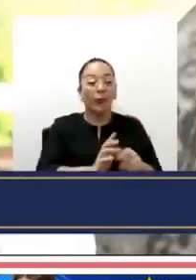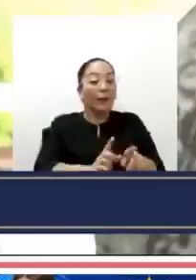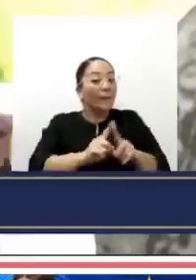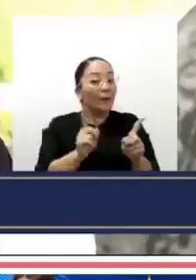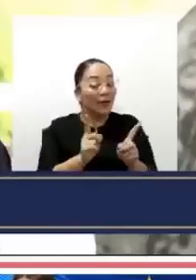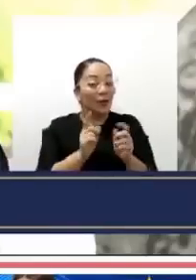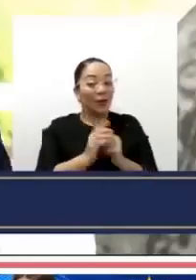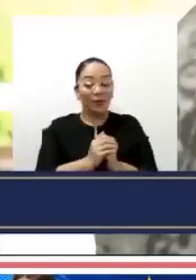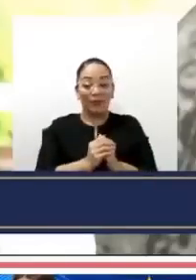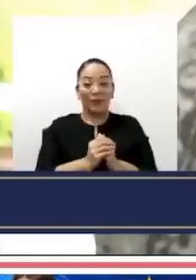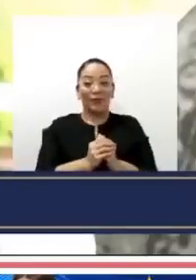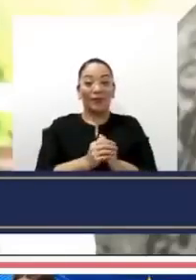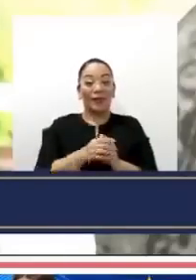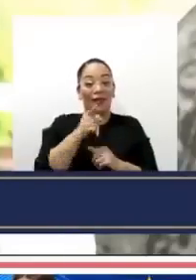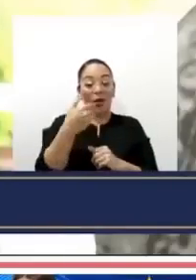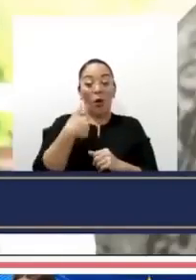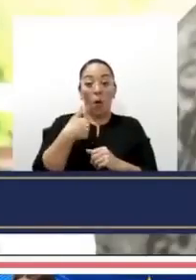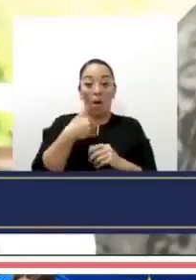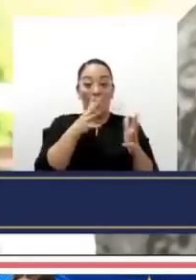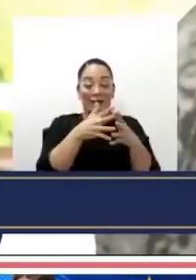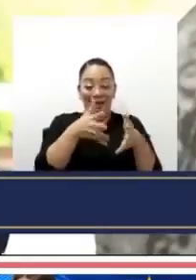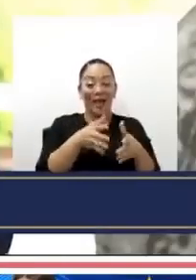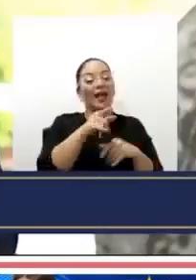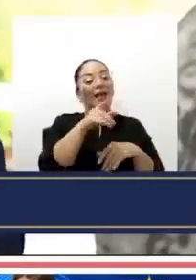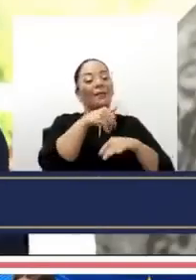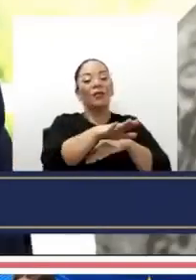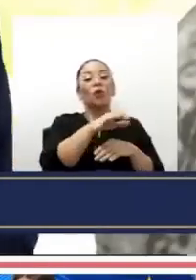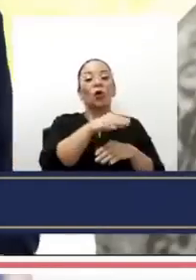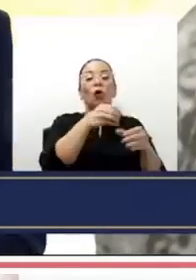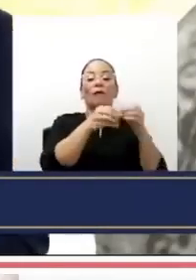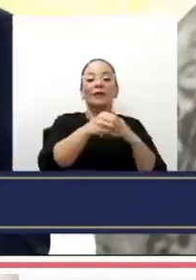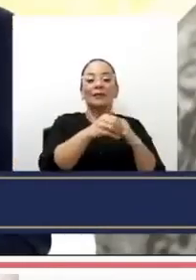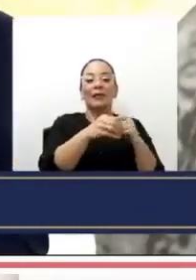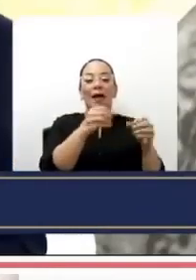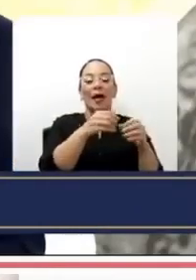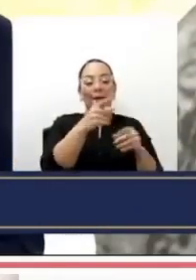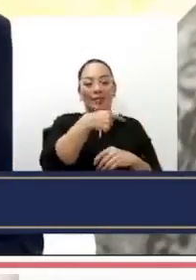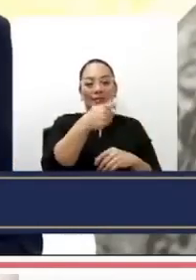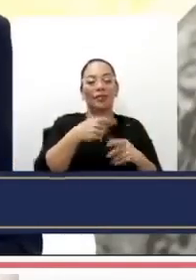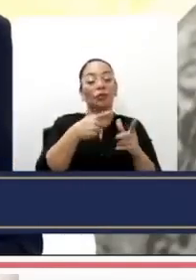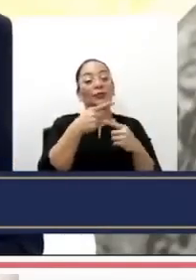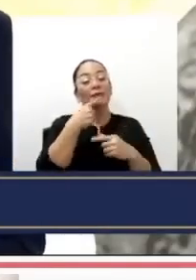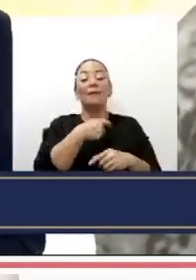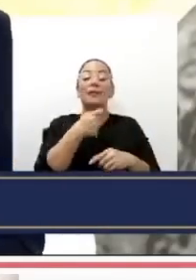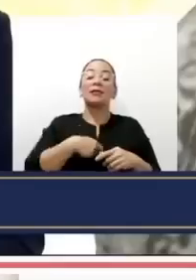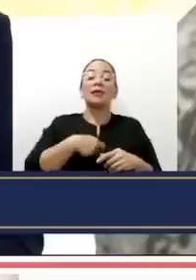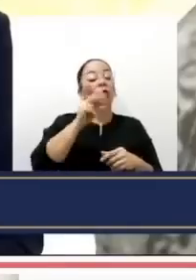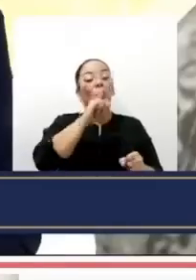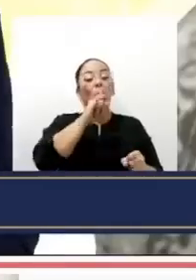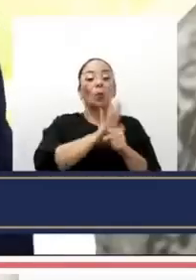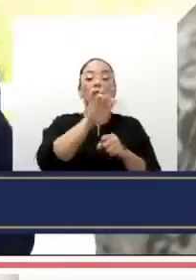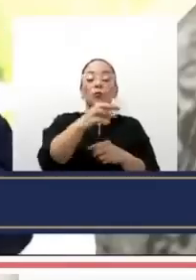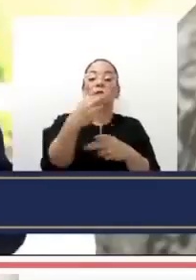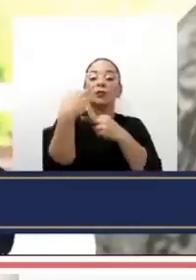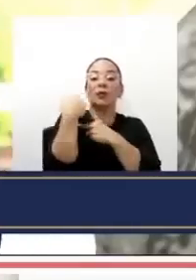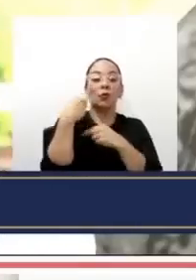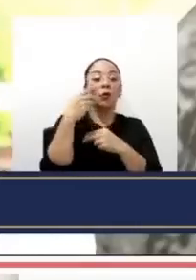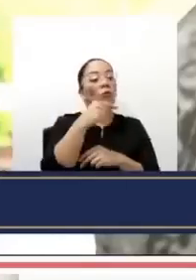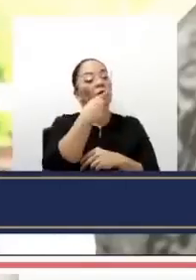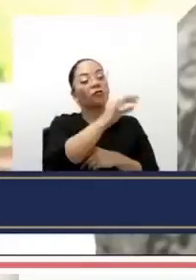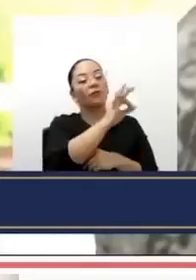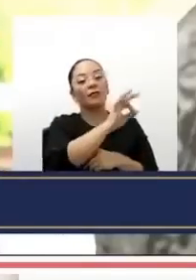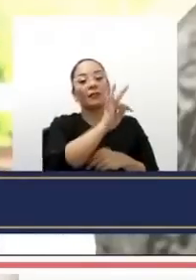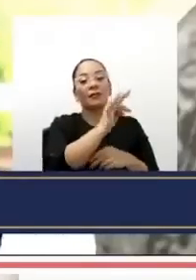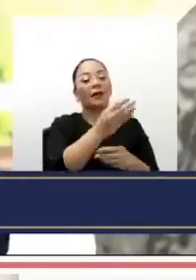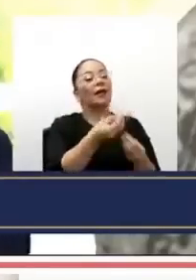como Gadamid mandó copia al despacho presidencial, dice que el presidente ha incumplido sus deberes porque no le ha dicho a Tattenbach que le dé